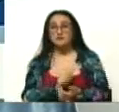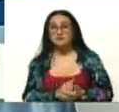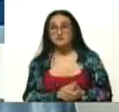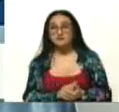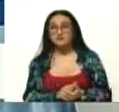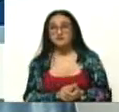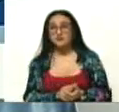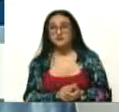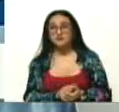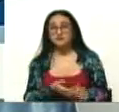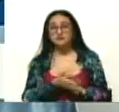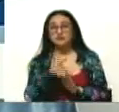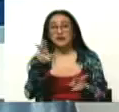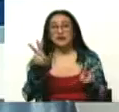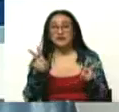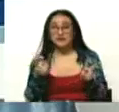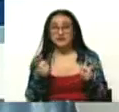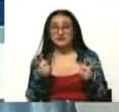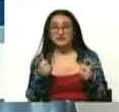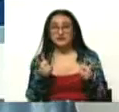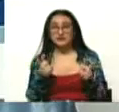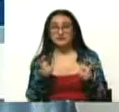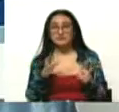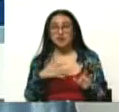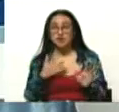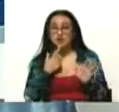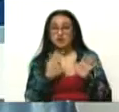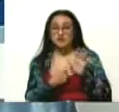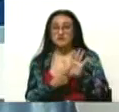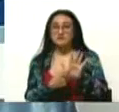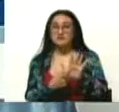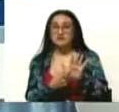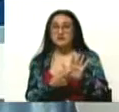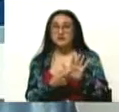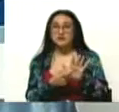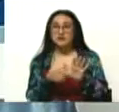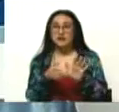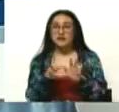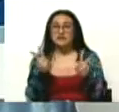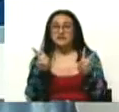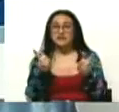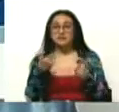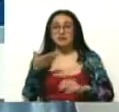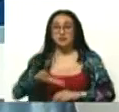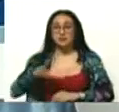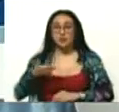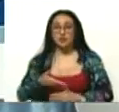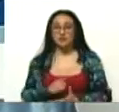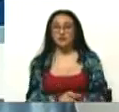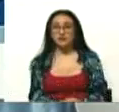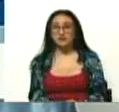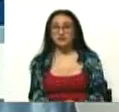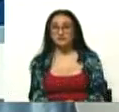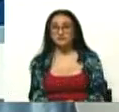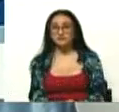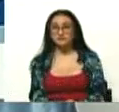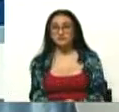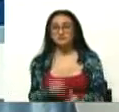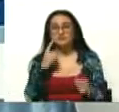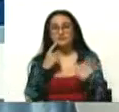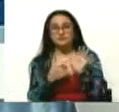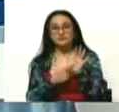tal sentido, quiero destacar este tema importantísimo. La exhibición de